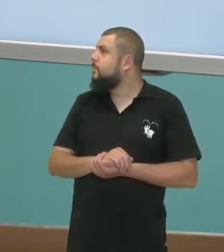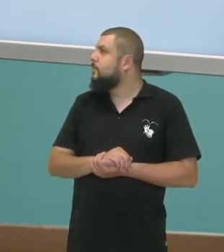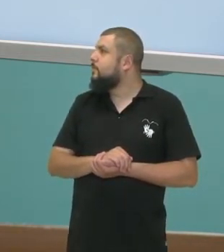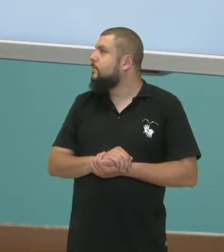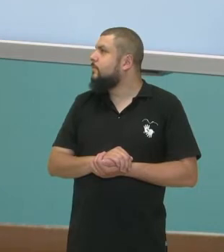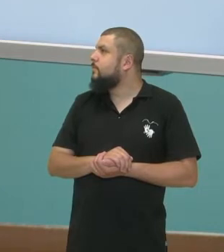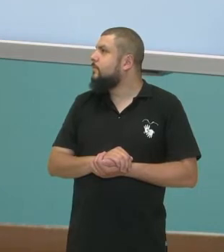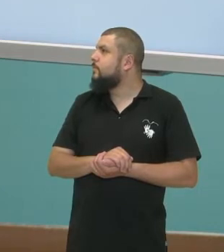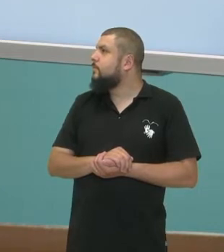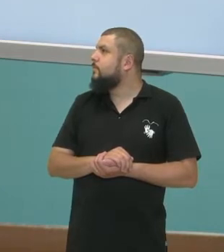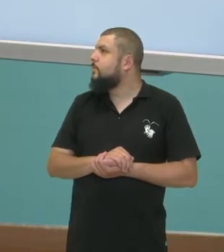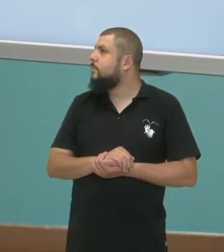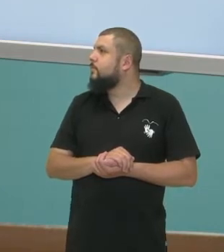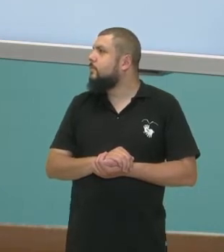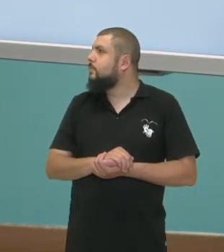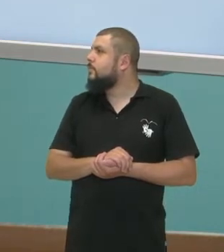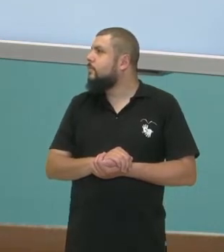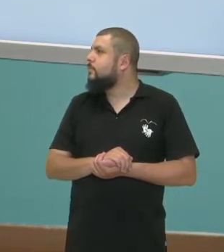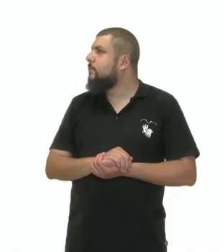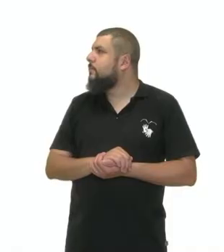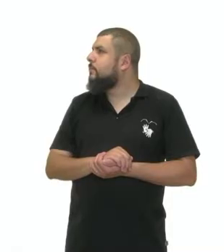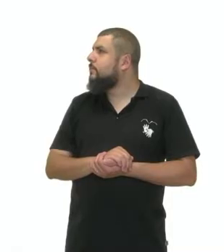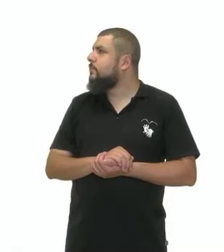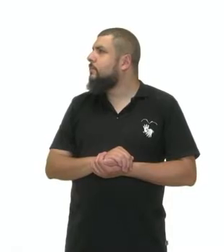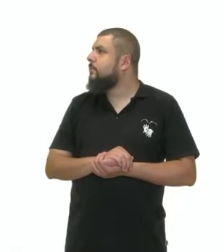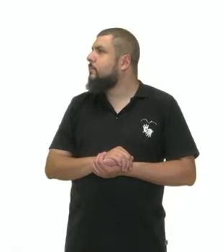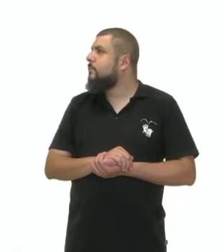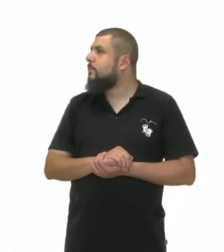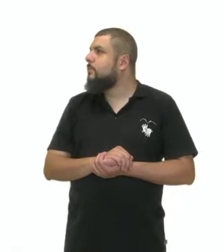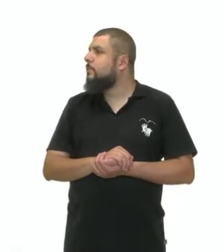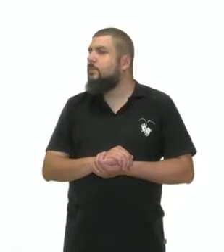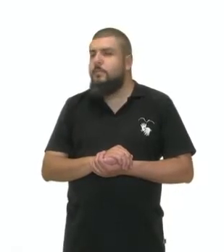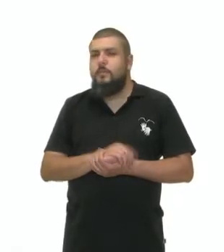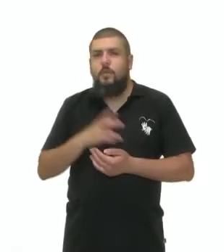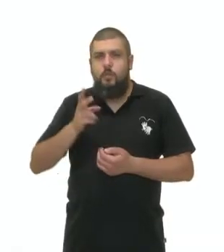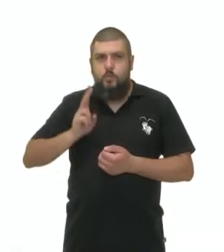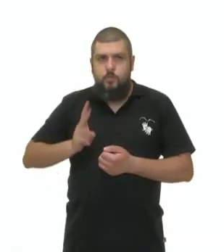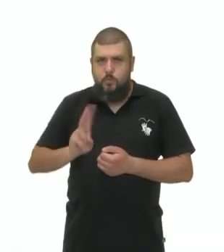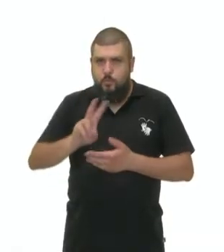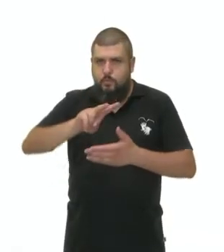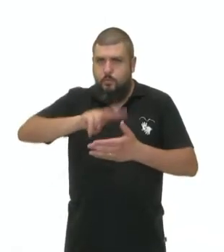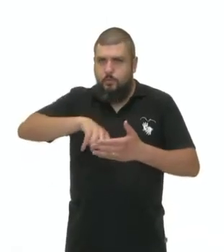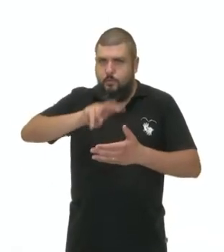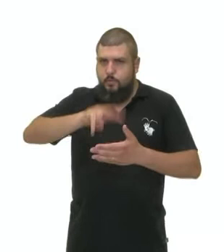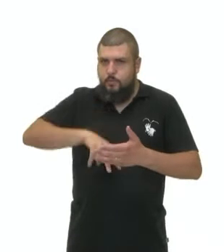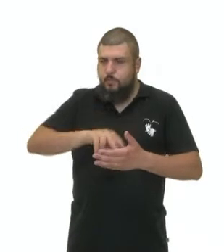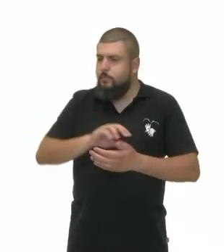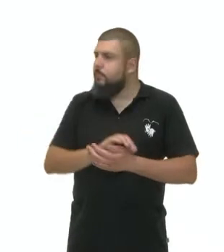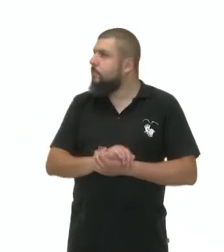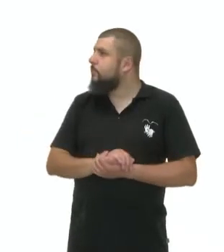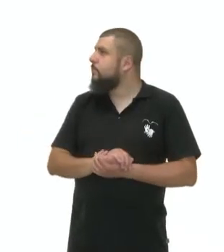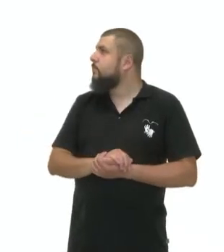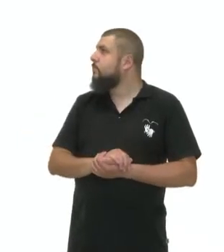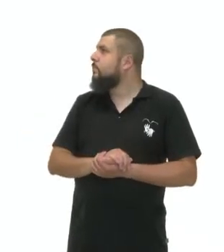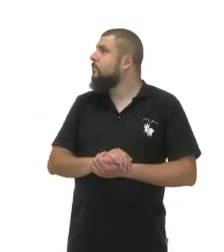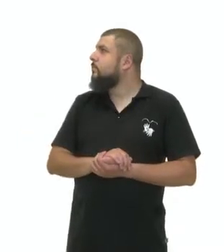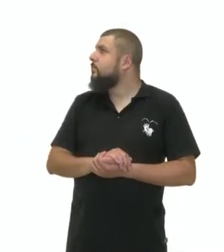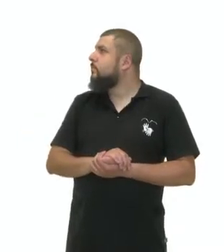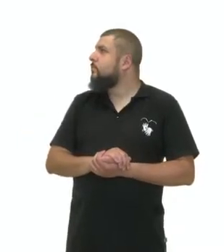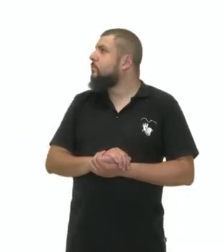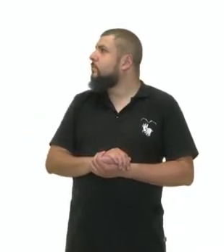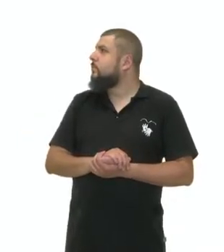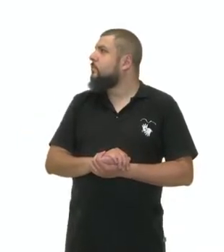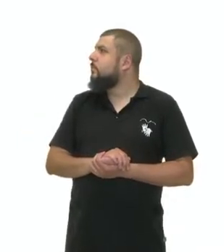ver? Continuando então. La moda afecta la identidad de los jóvenes. Então, agora um outro fragmento aqui.